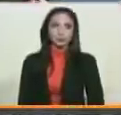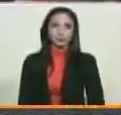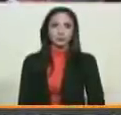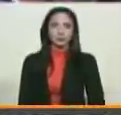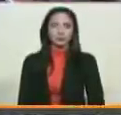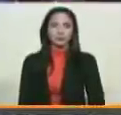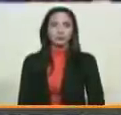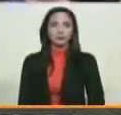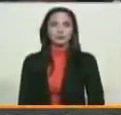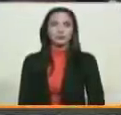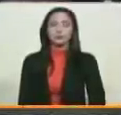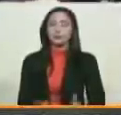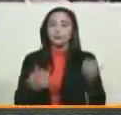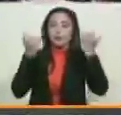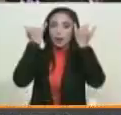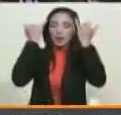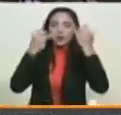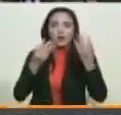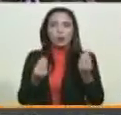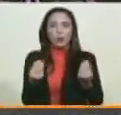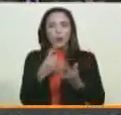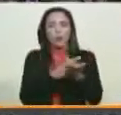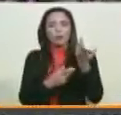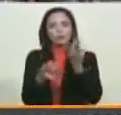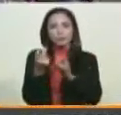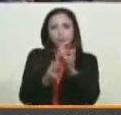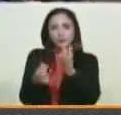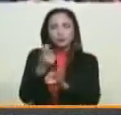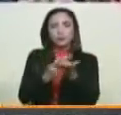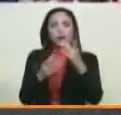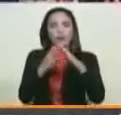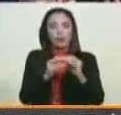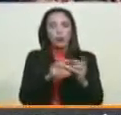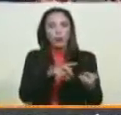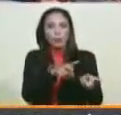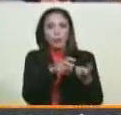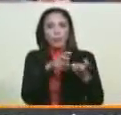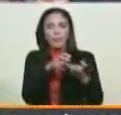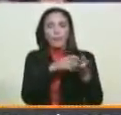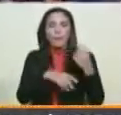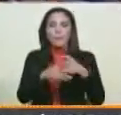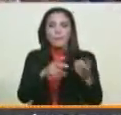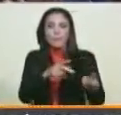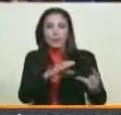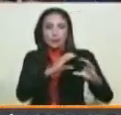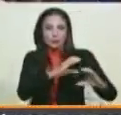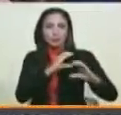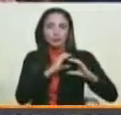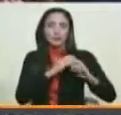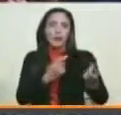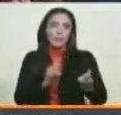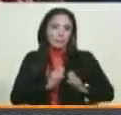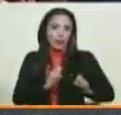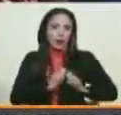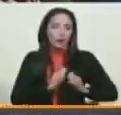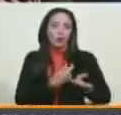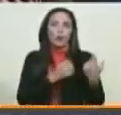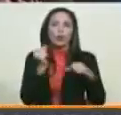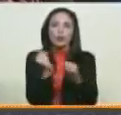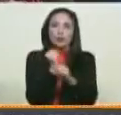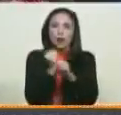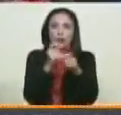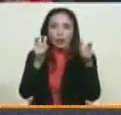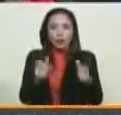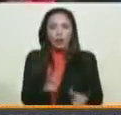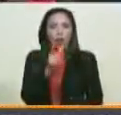que procura el rescate del salario de los trabajadores, su capacidad adquisitiva, que